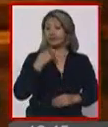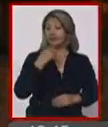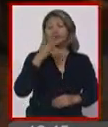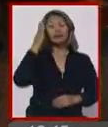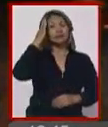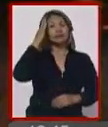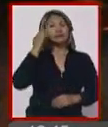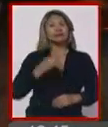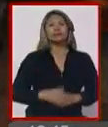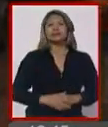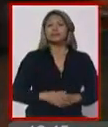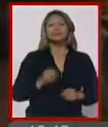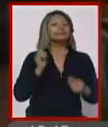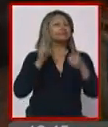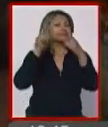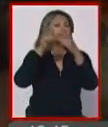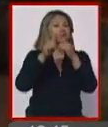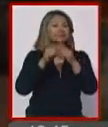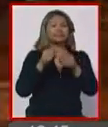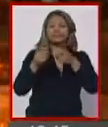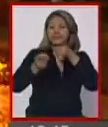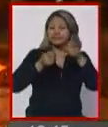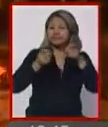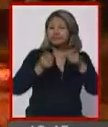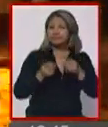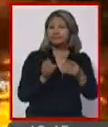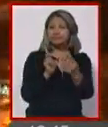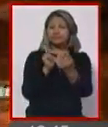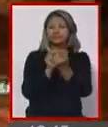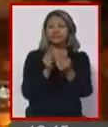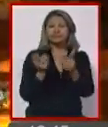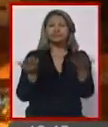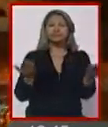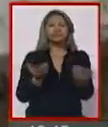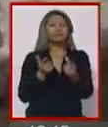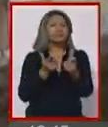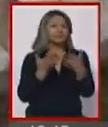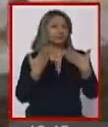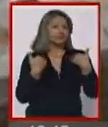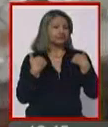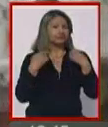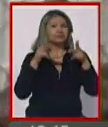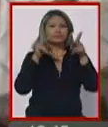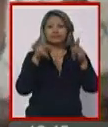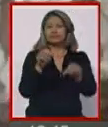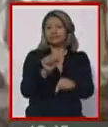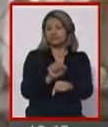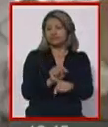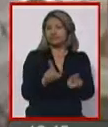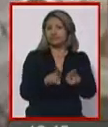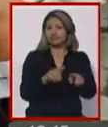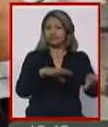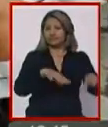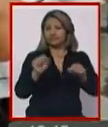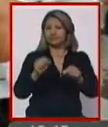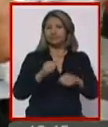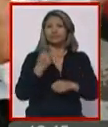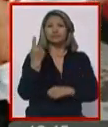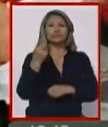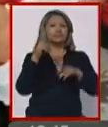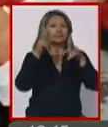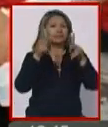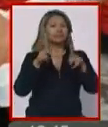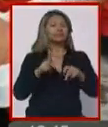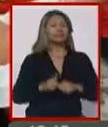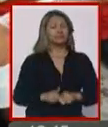Extraoficialmente se conoce que el objetivo de este megaoperativo es encontrar las armas de fuego que tienen los reos, además de sacar del penal a uno de